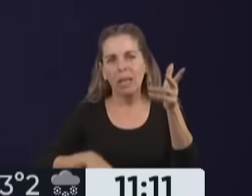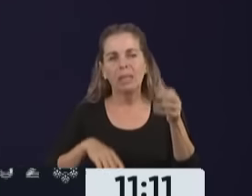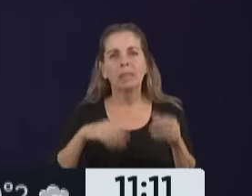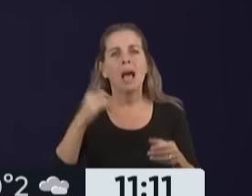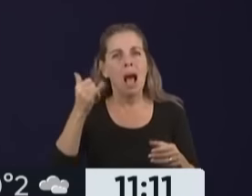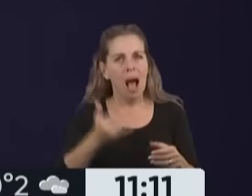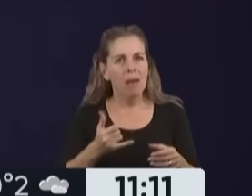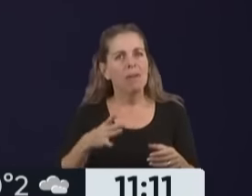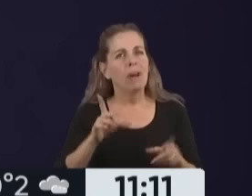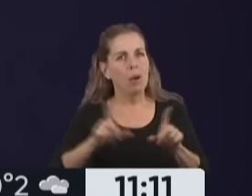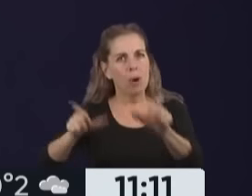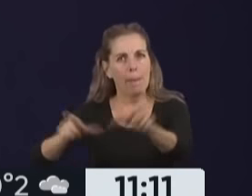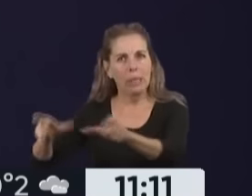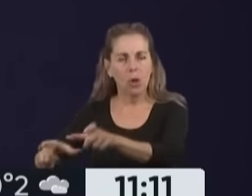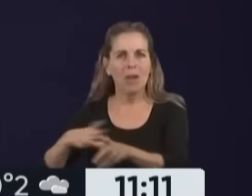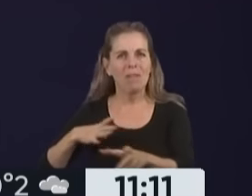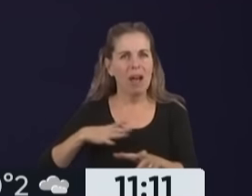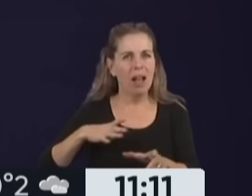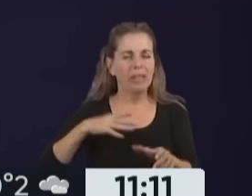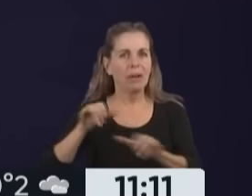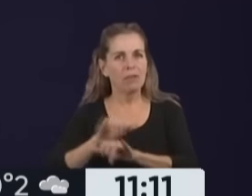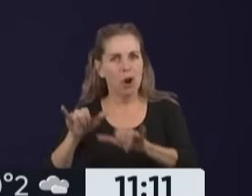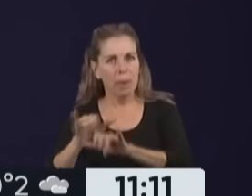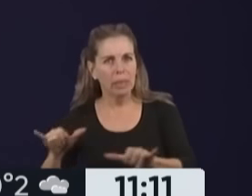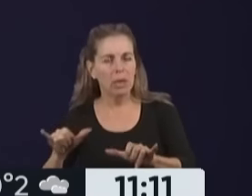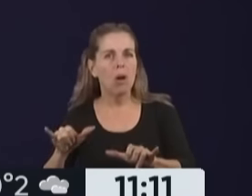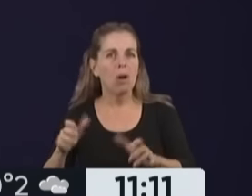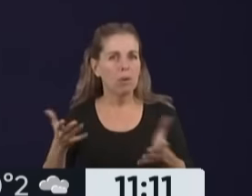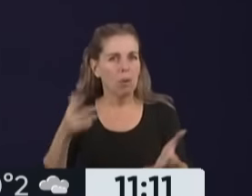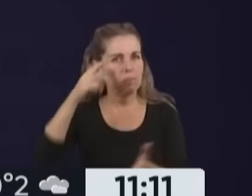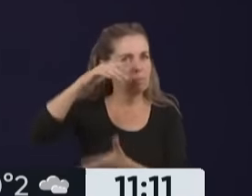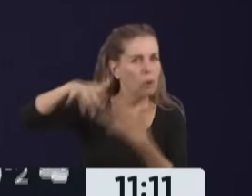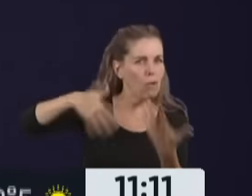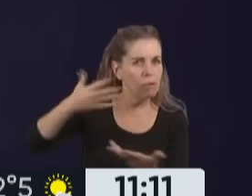grado de desinformación en algunos sectores,